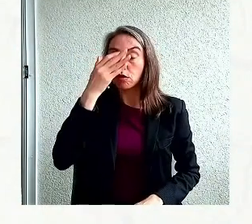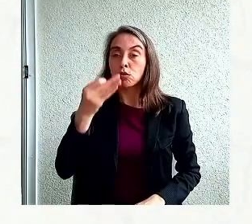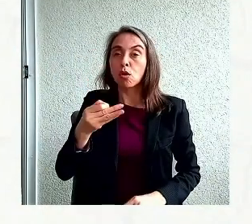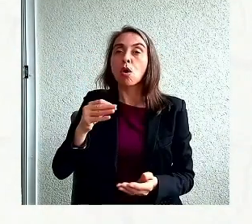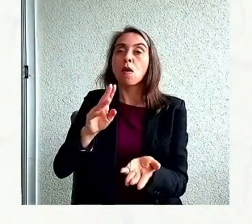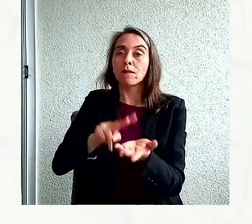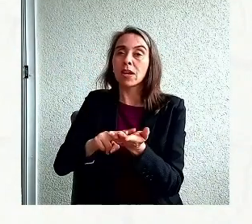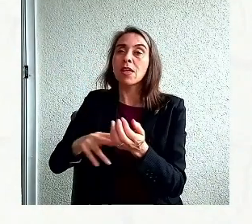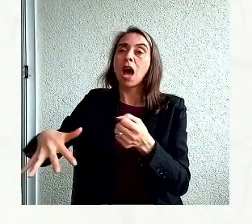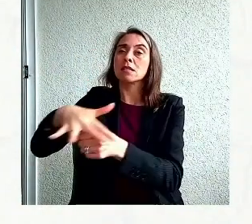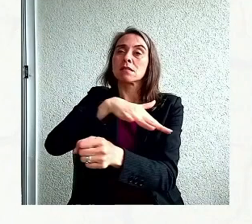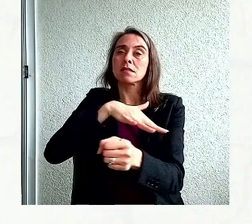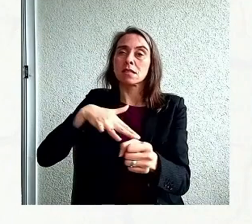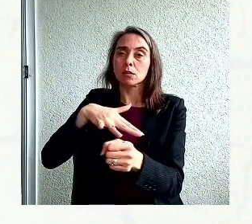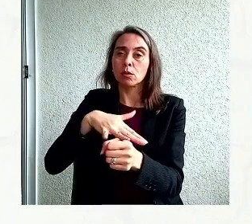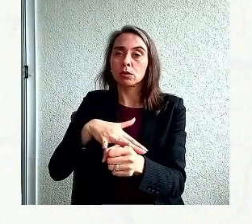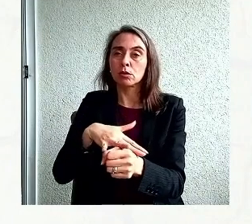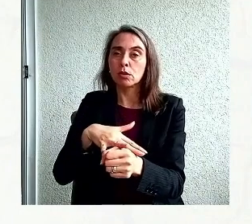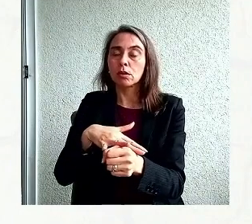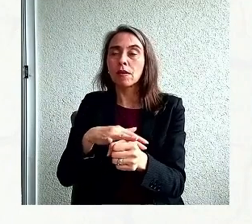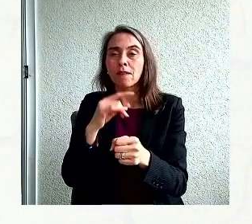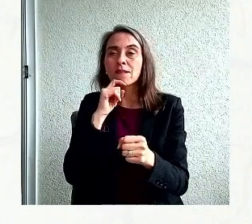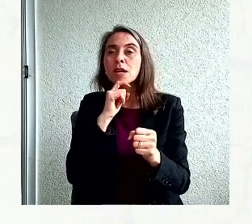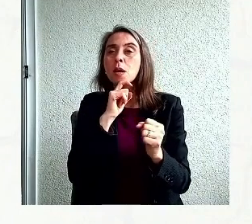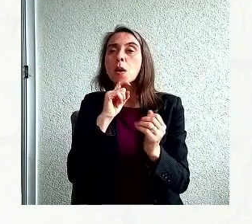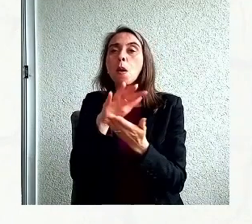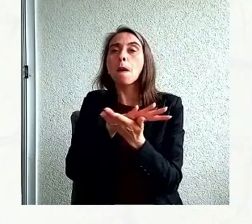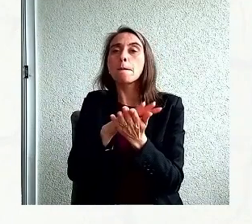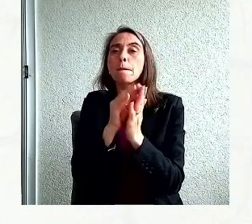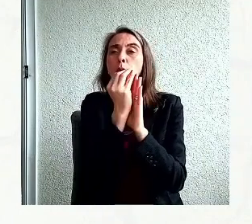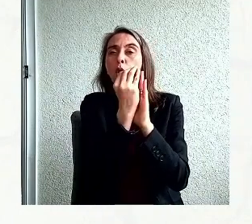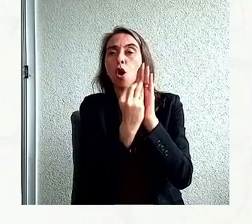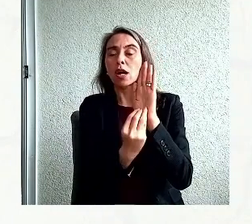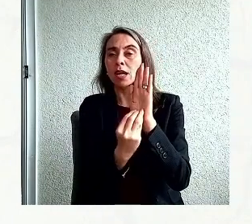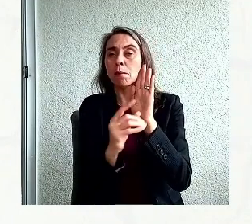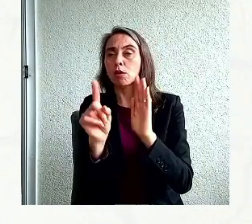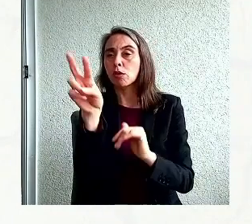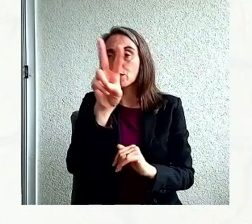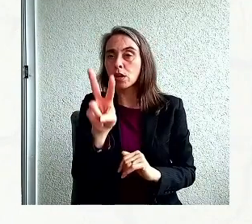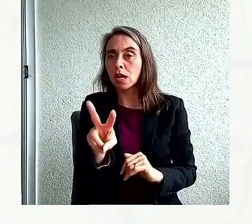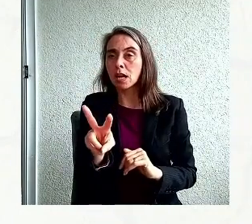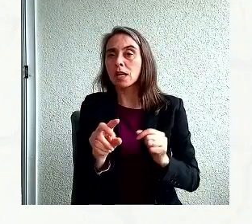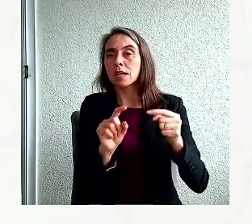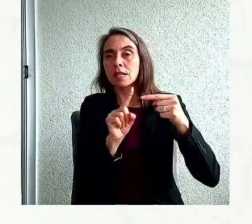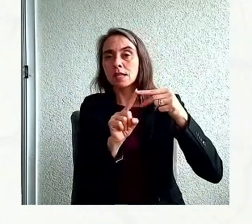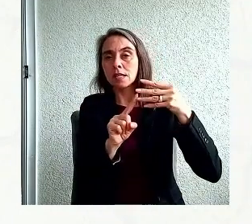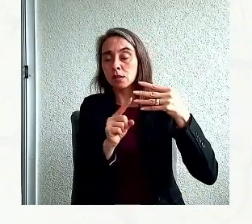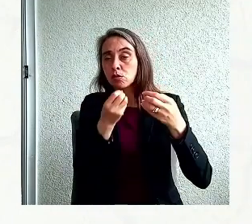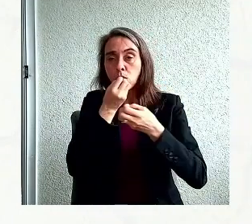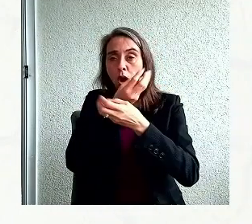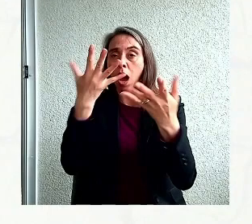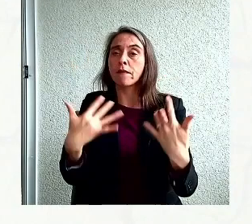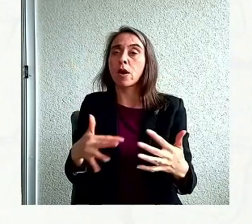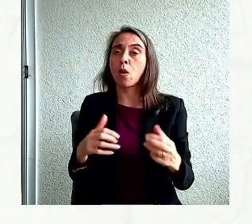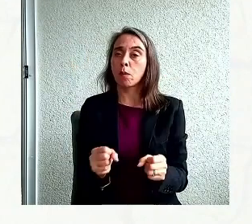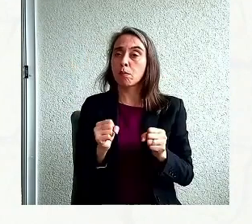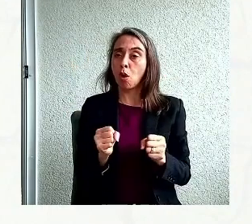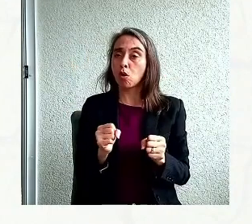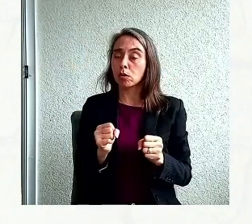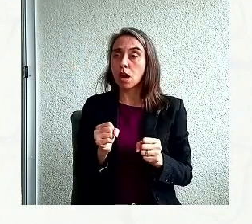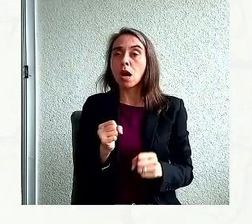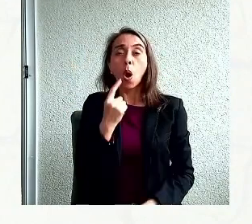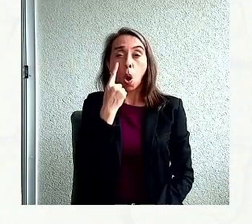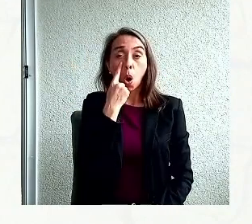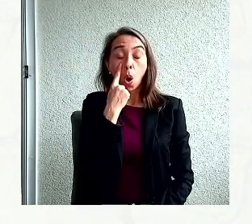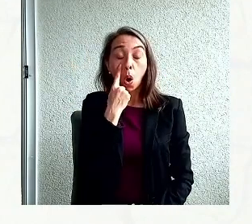son mensajes muy potentes para decir, ojo, tenemos que preocuparnos más, y así como los modelos, hay algunos que